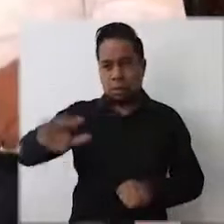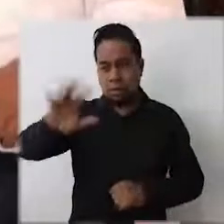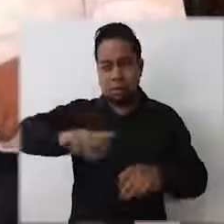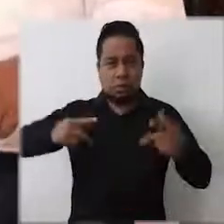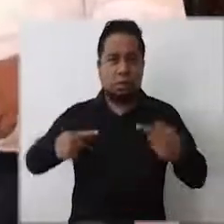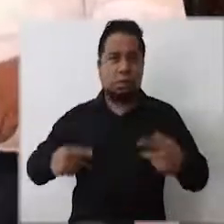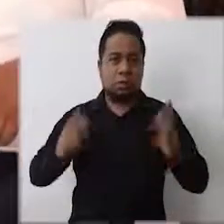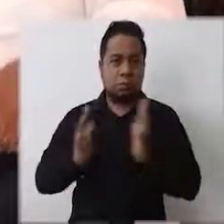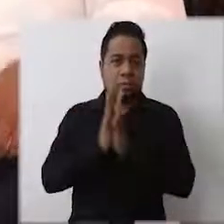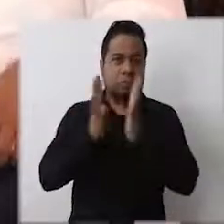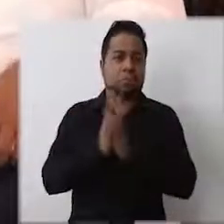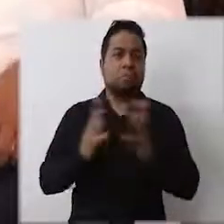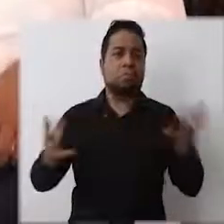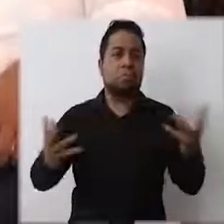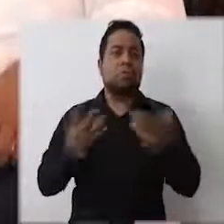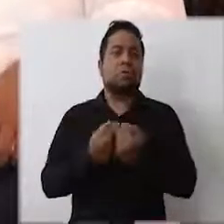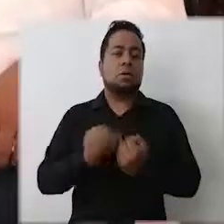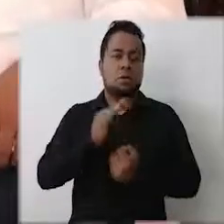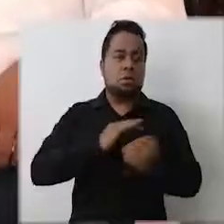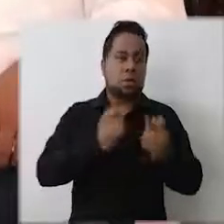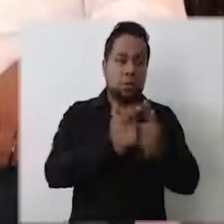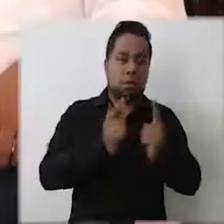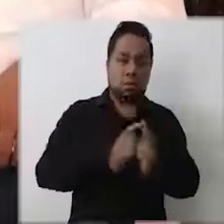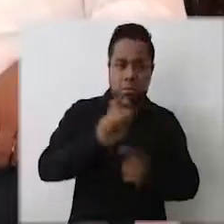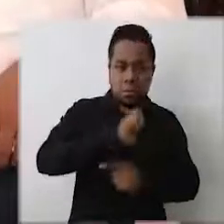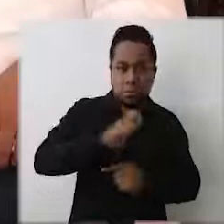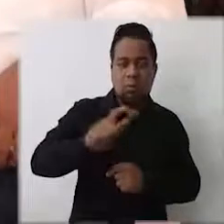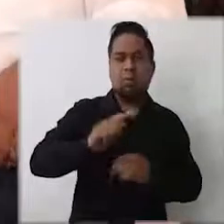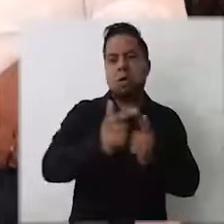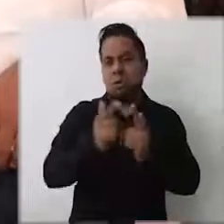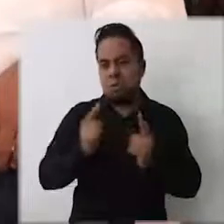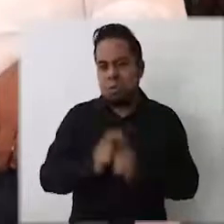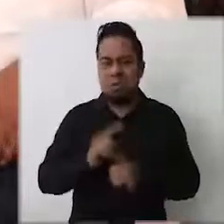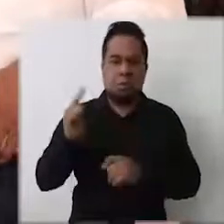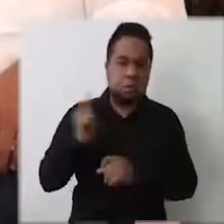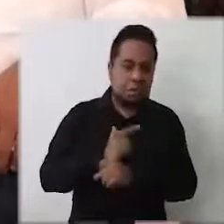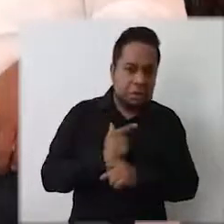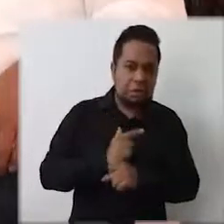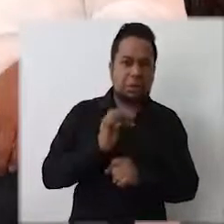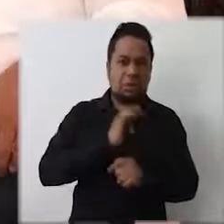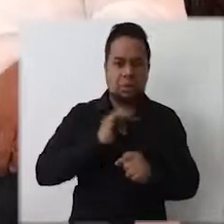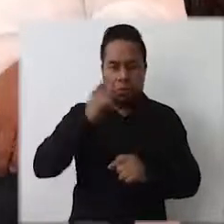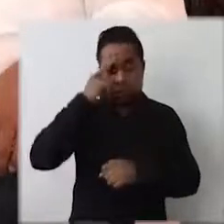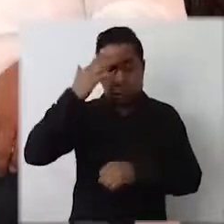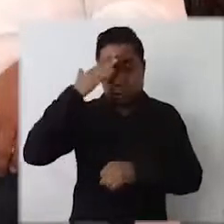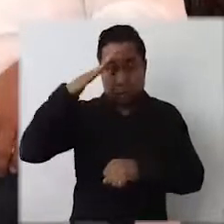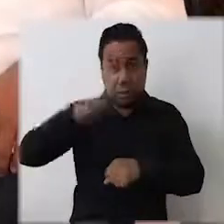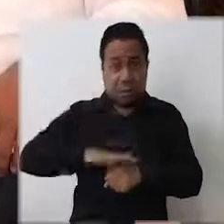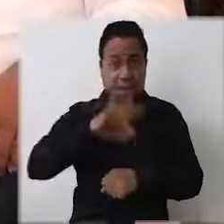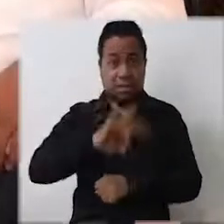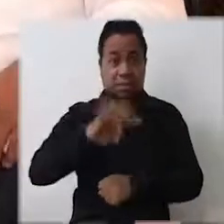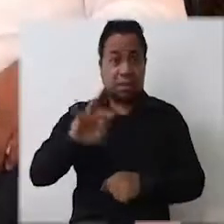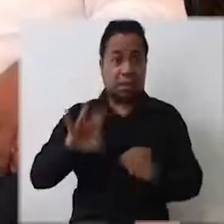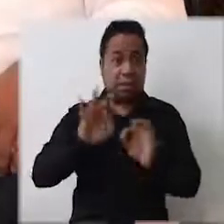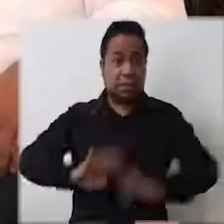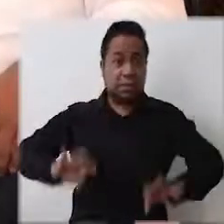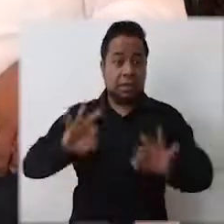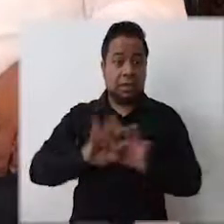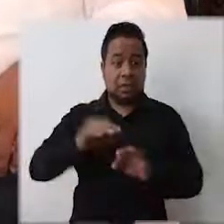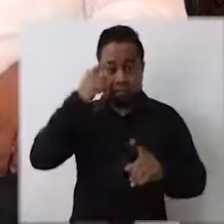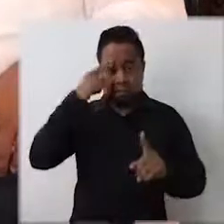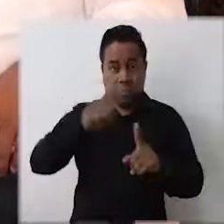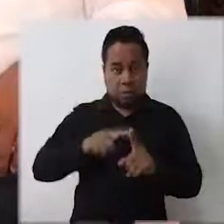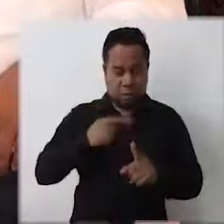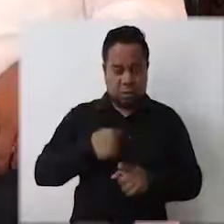que al término de las actividades que culminen con el centenario de nuestra Constitución oaxaqueña, dicha